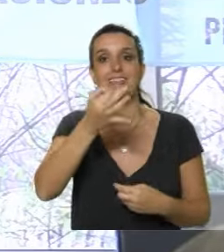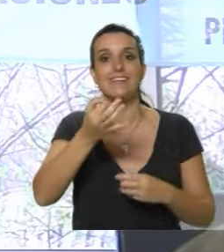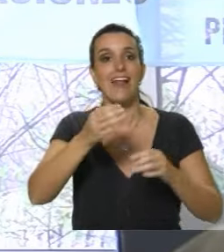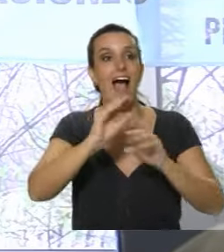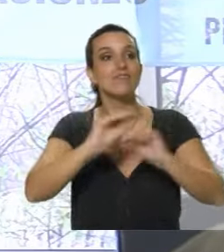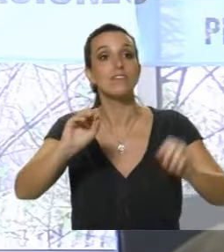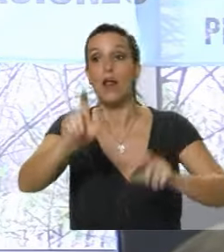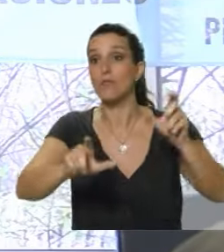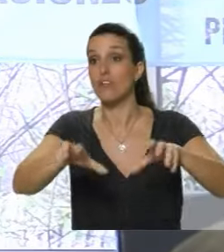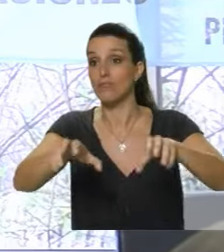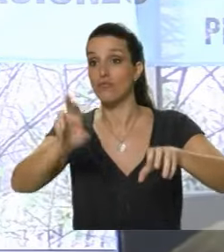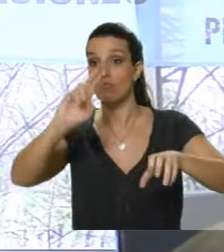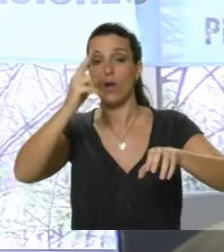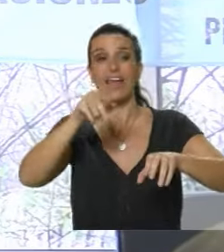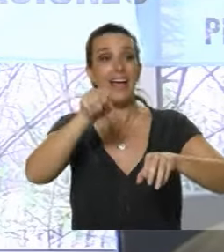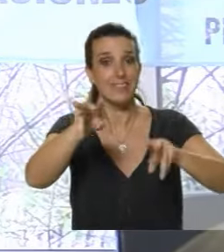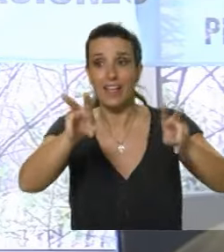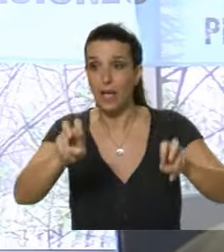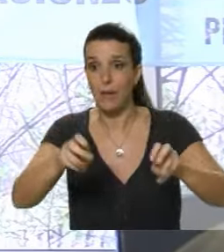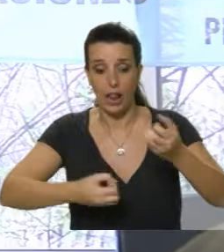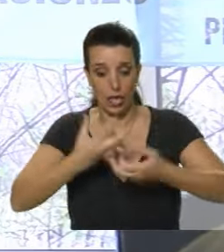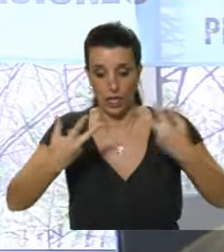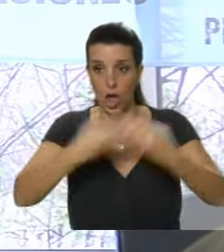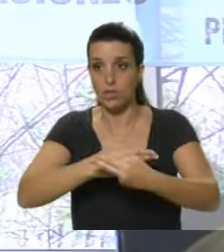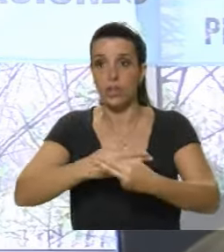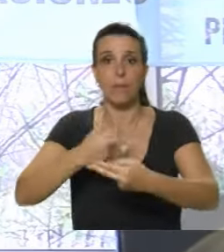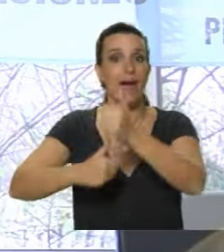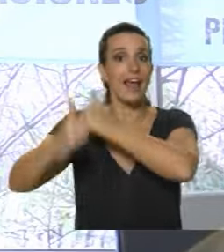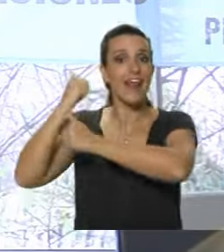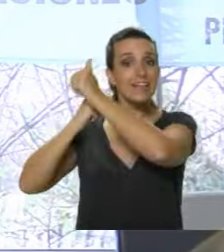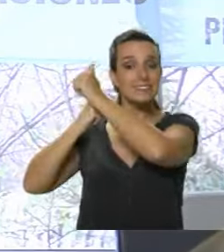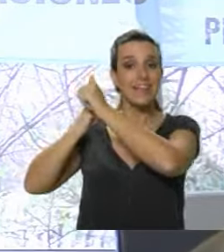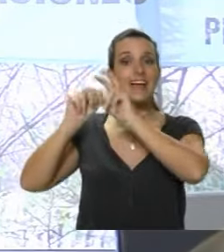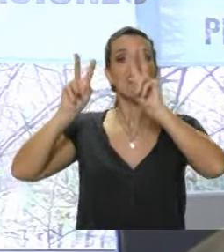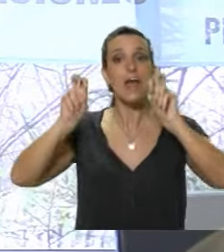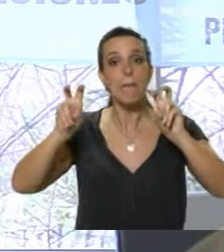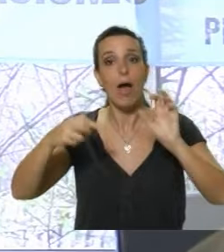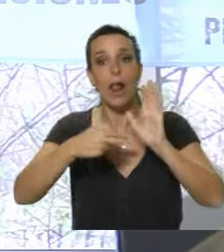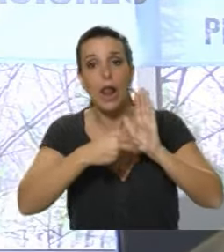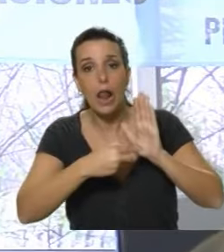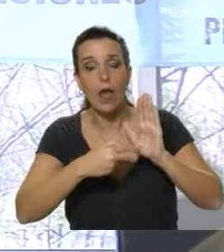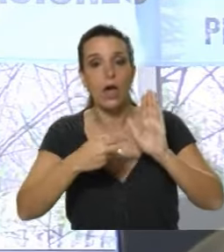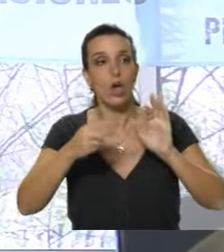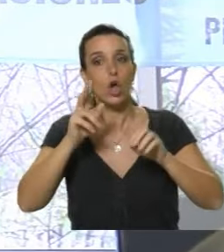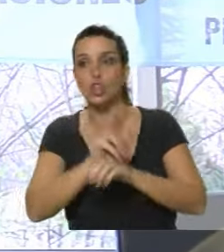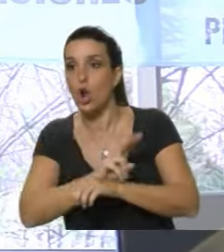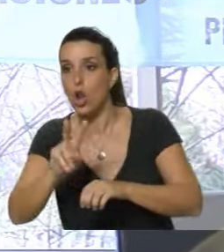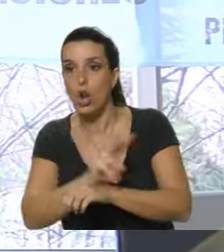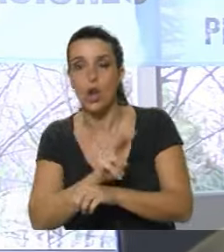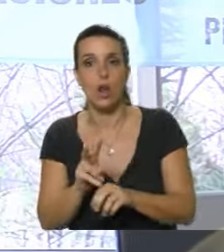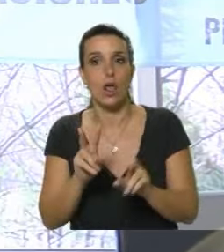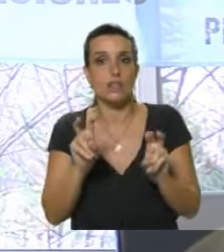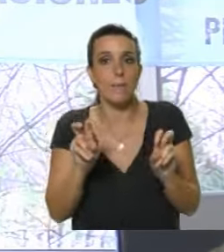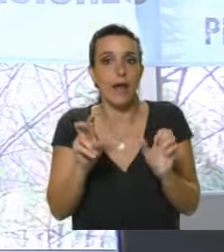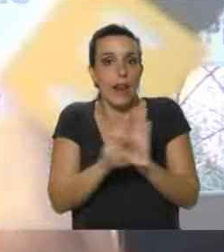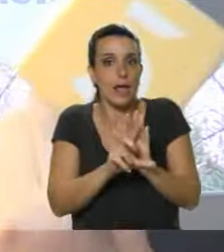a la población que esto es un retroceso en materia jurídica y en materia del régimen que regula las materias propias